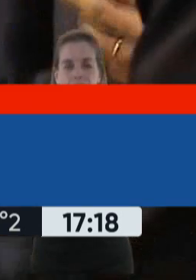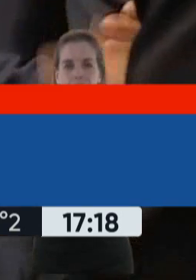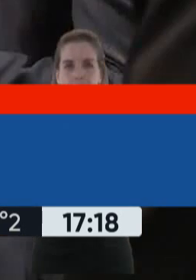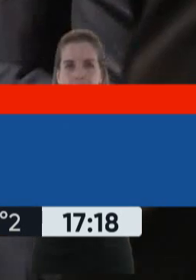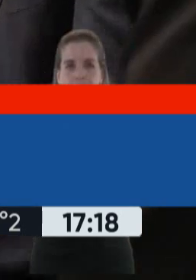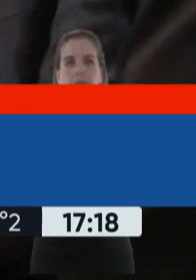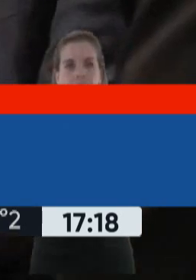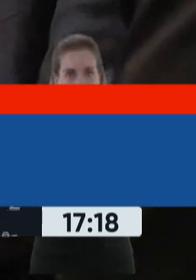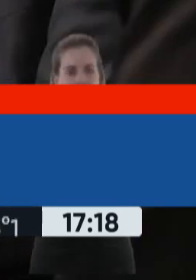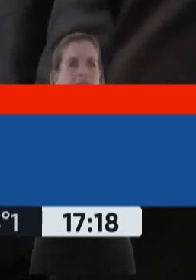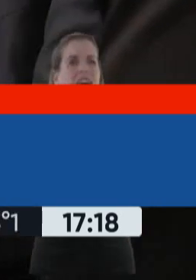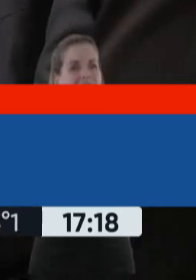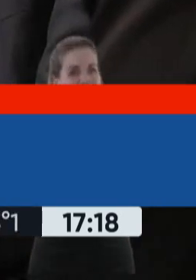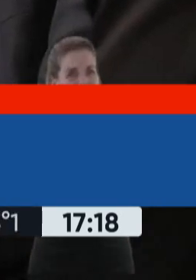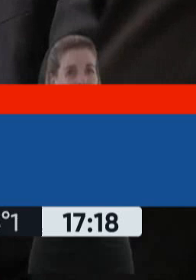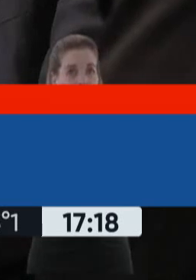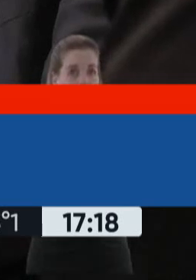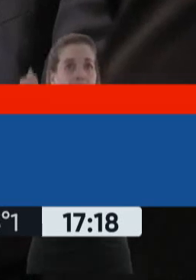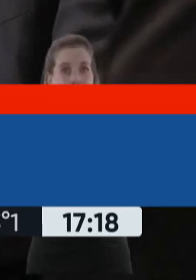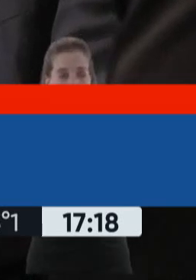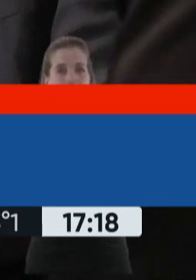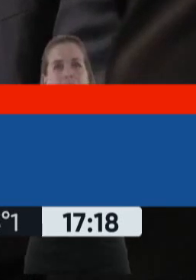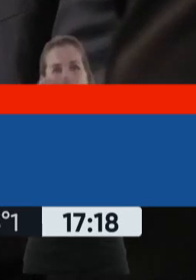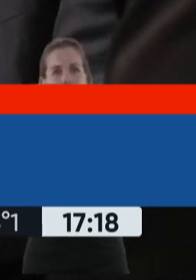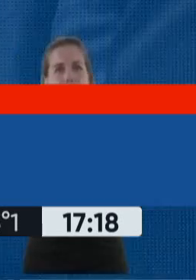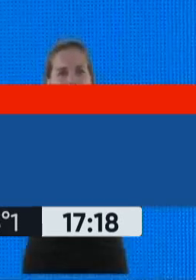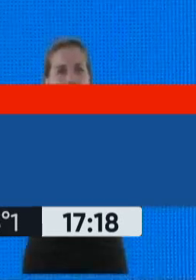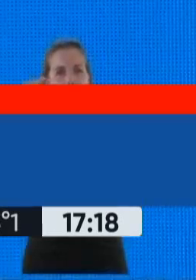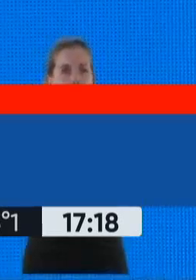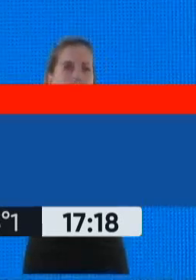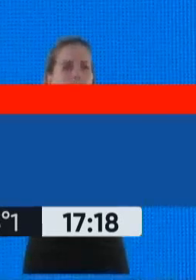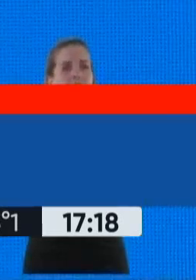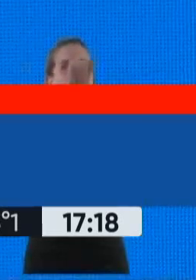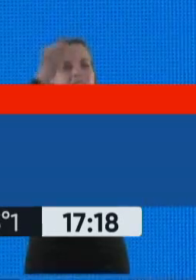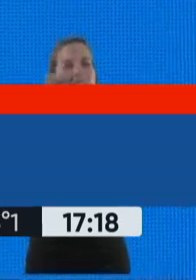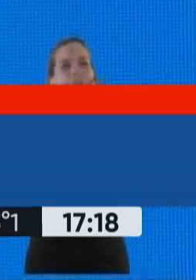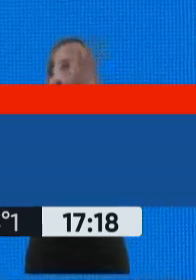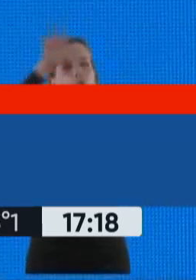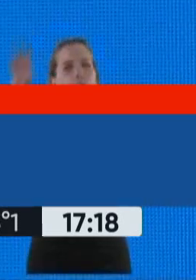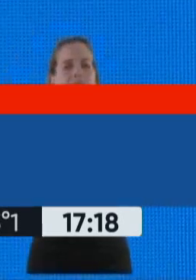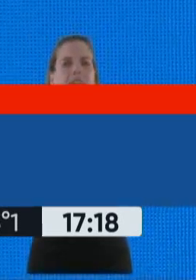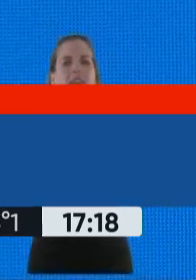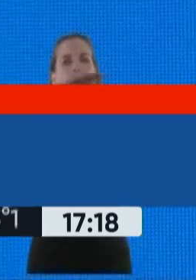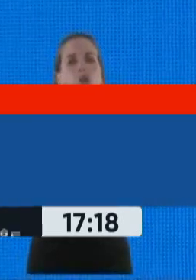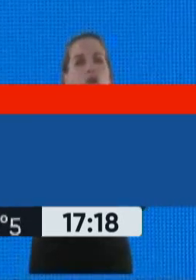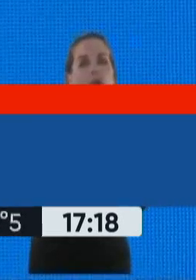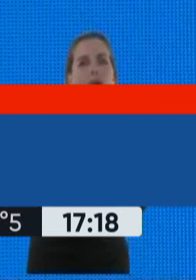Y lo vamos a hacer en cada rincón del país. Lo vamos a hacer con todas las casas sobre el arroyo que